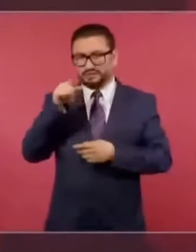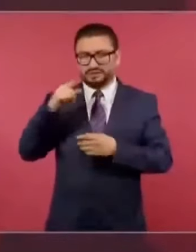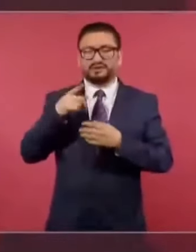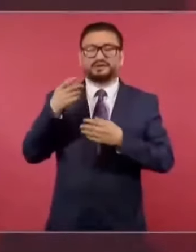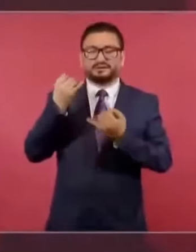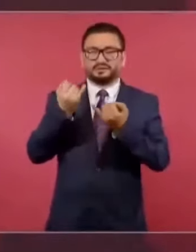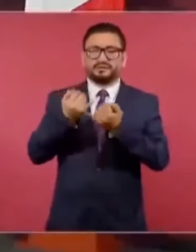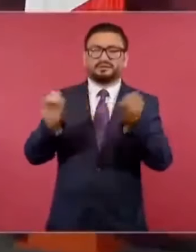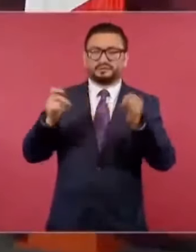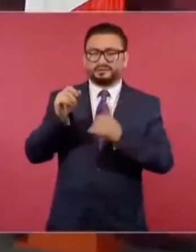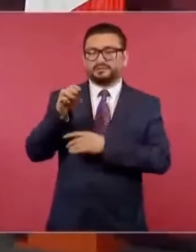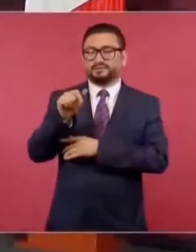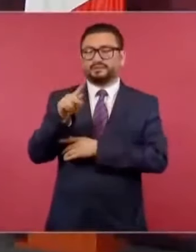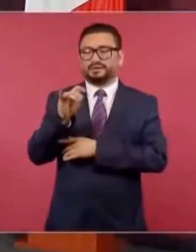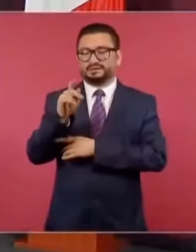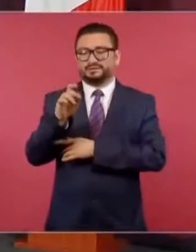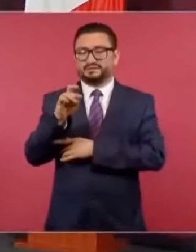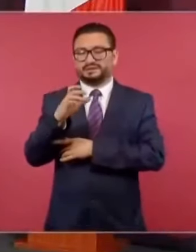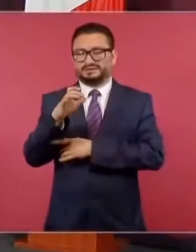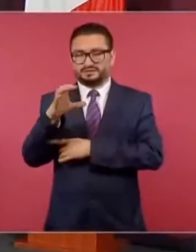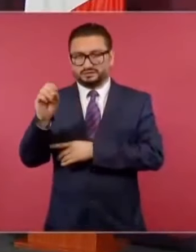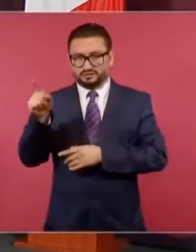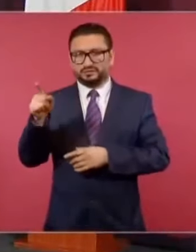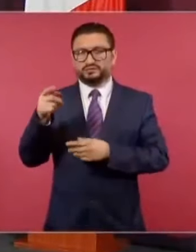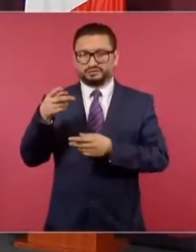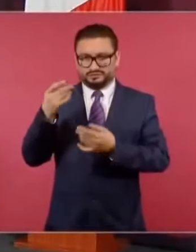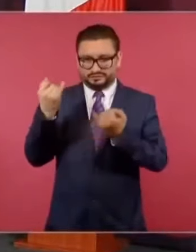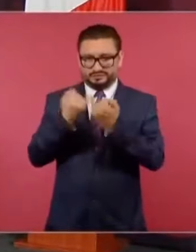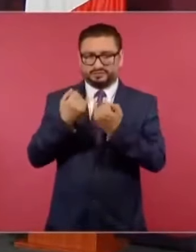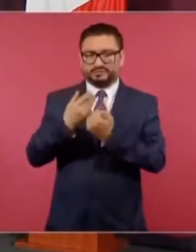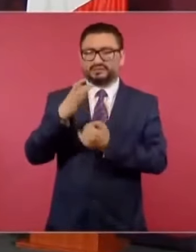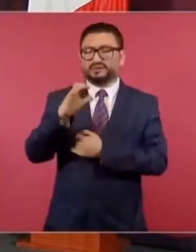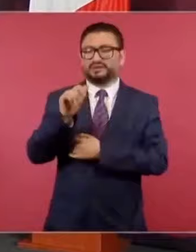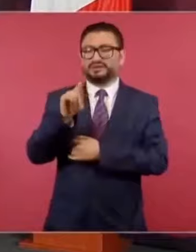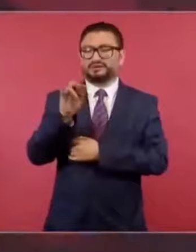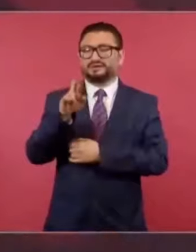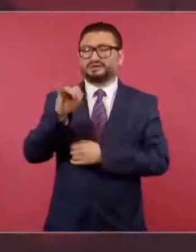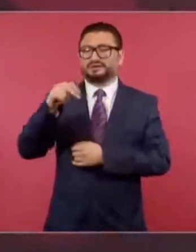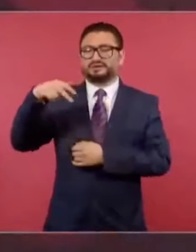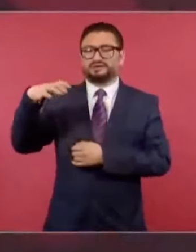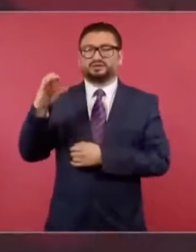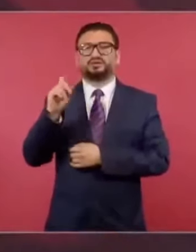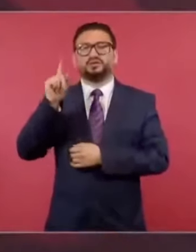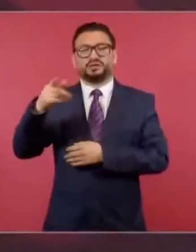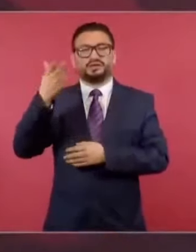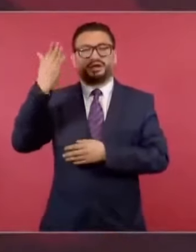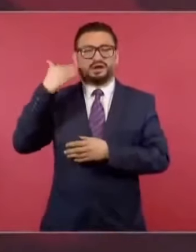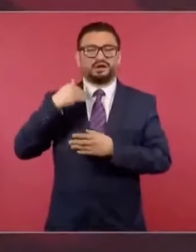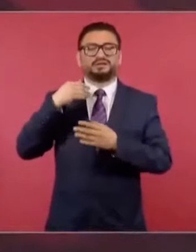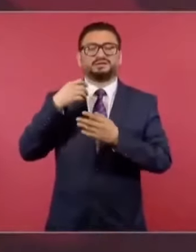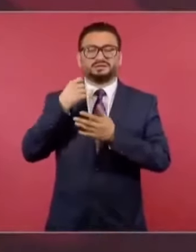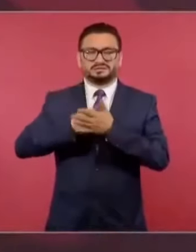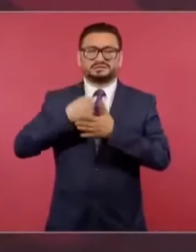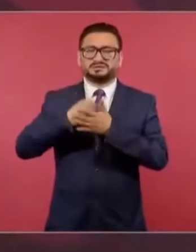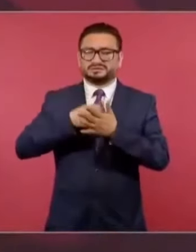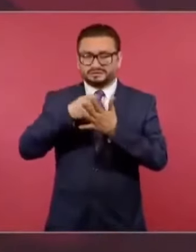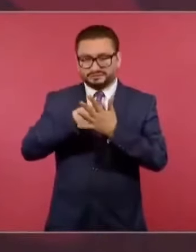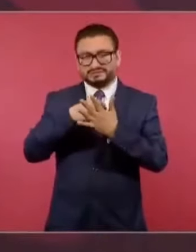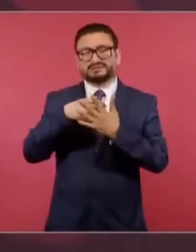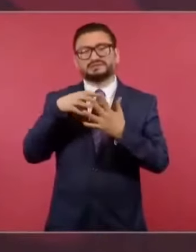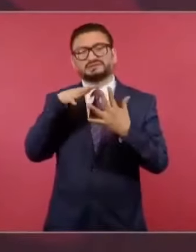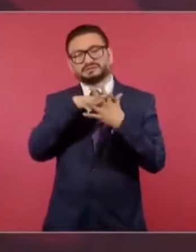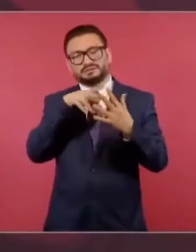Martí maseo y a Catarino que luchaba eh contra